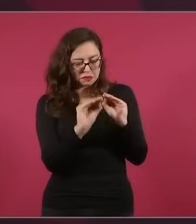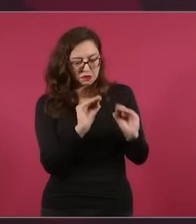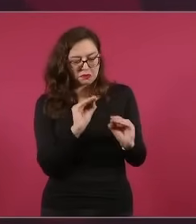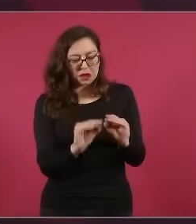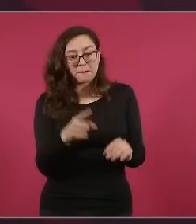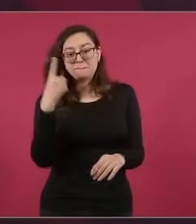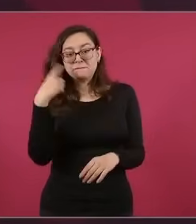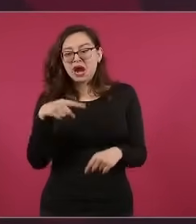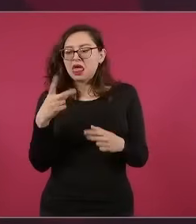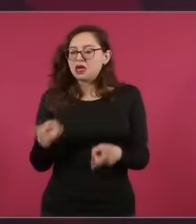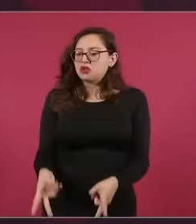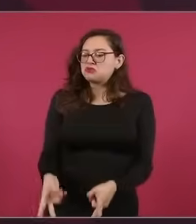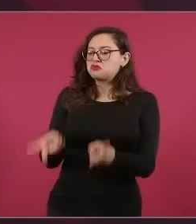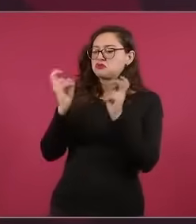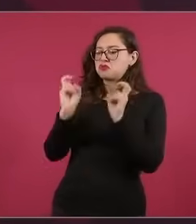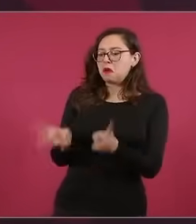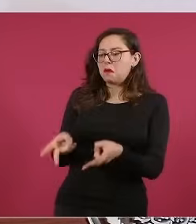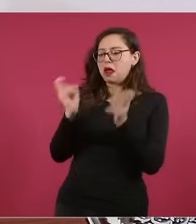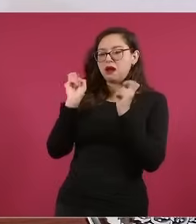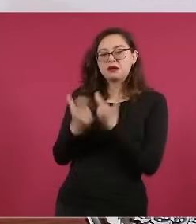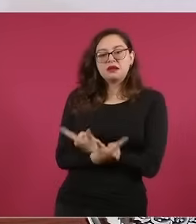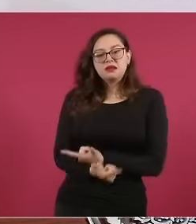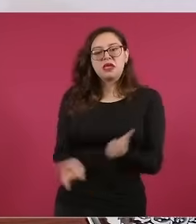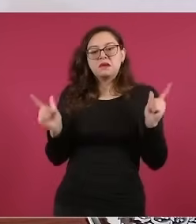el atraco, el robo,